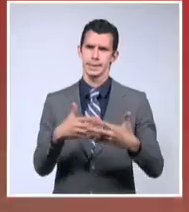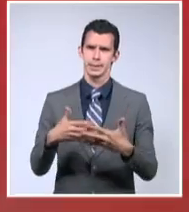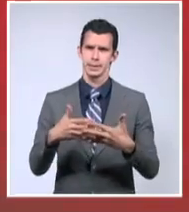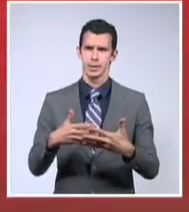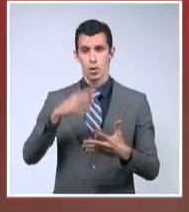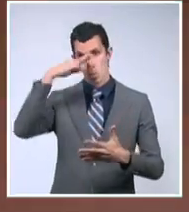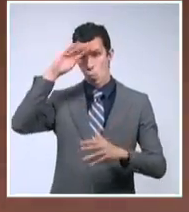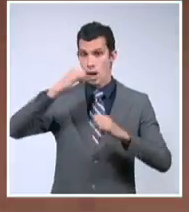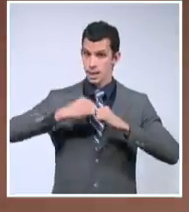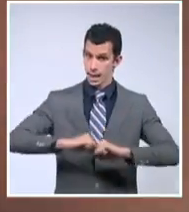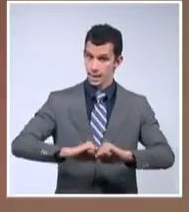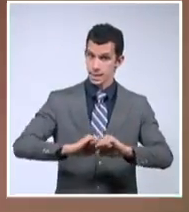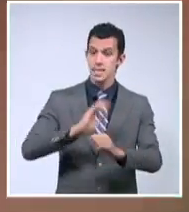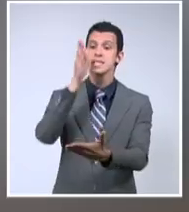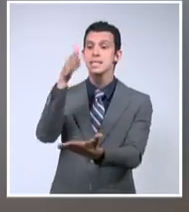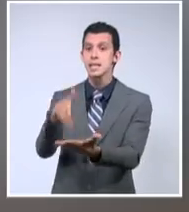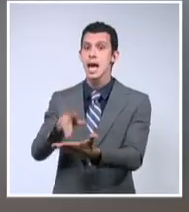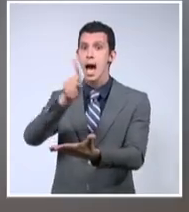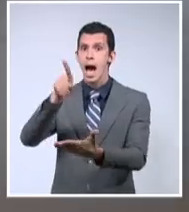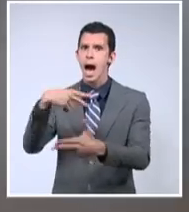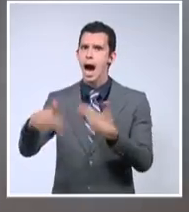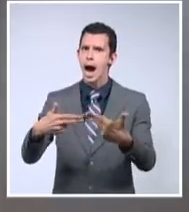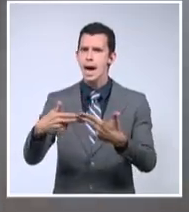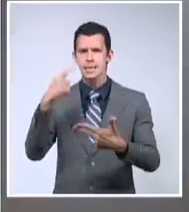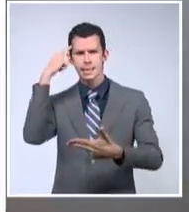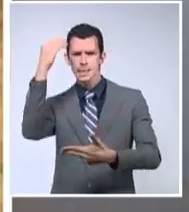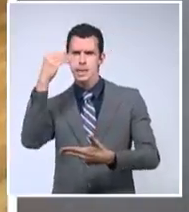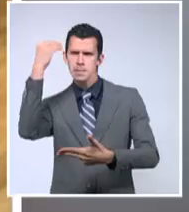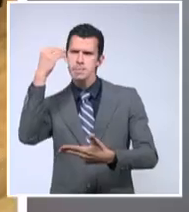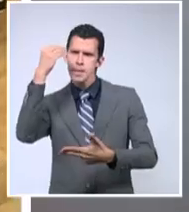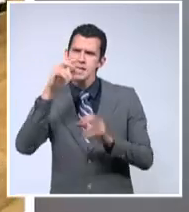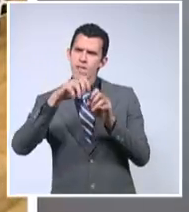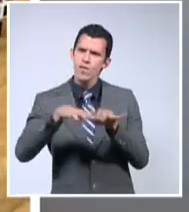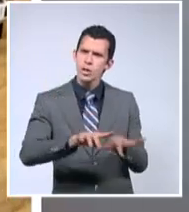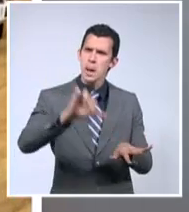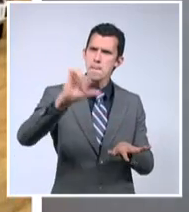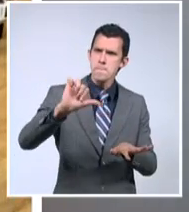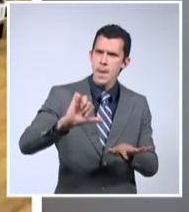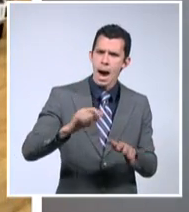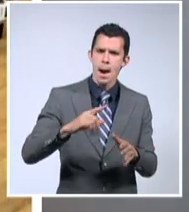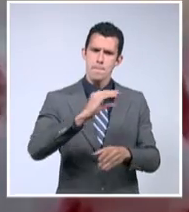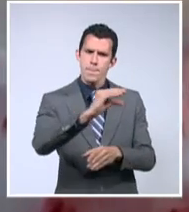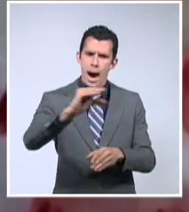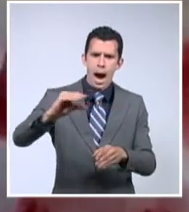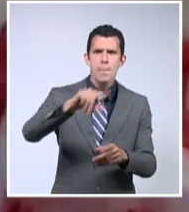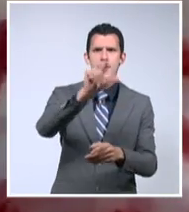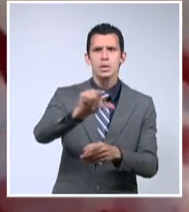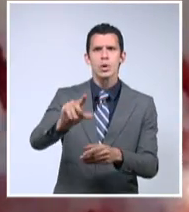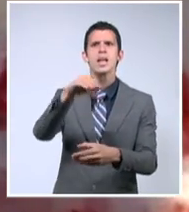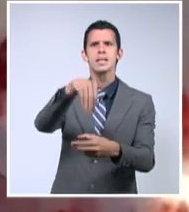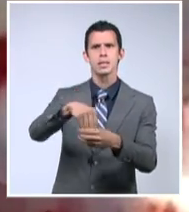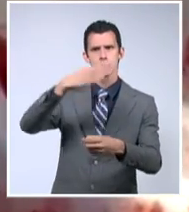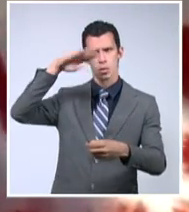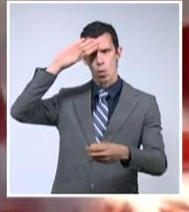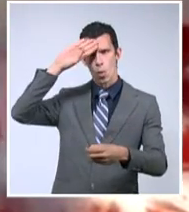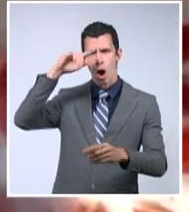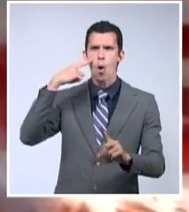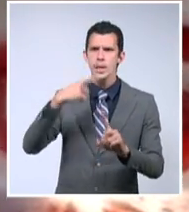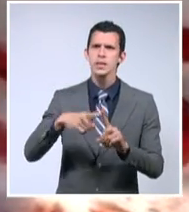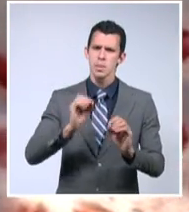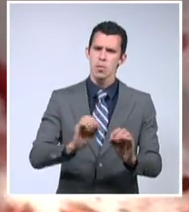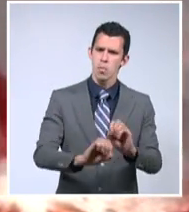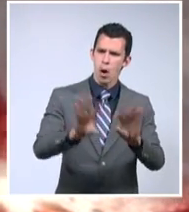organizado y financiado acciones violentas en Cuba desde territorio norteamericano. En sus redes sociales, Tomiel se reconoce